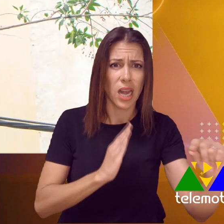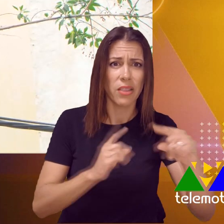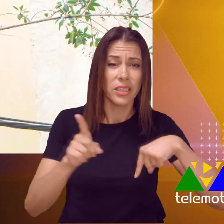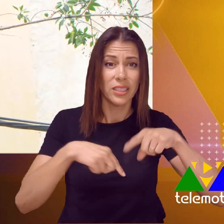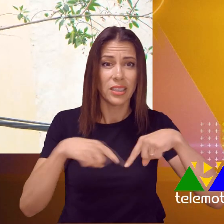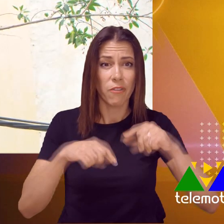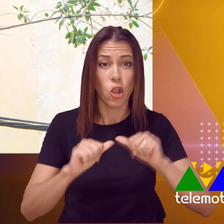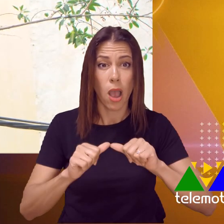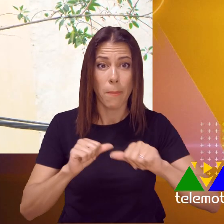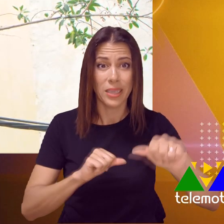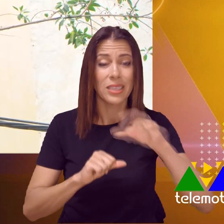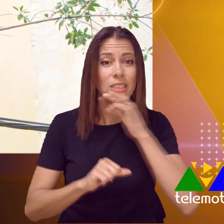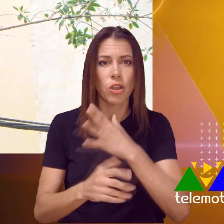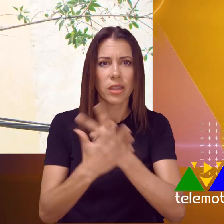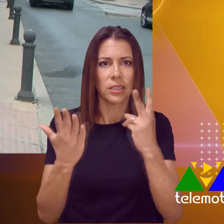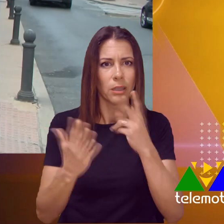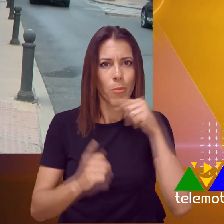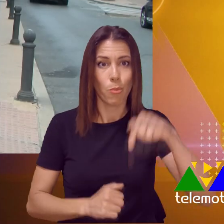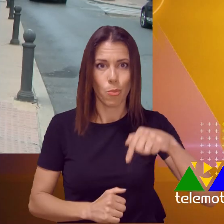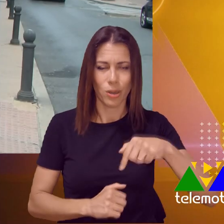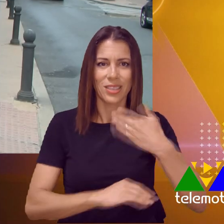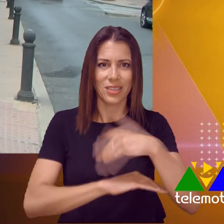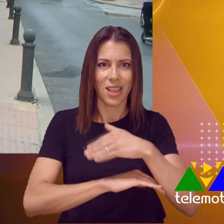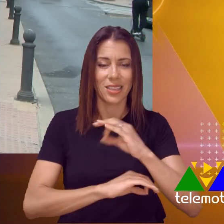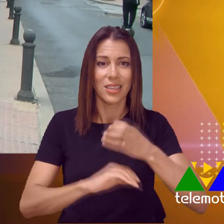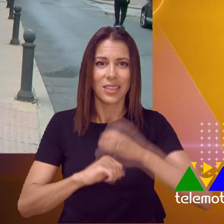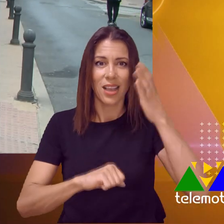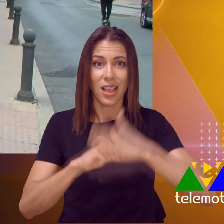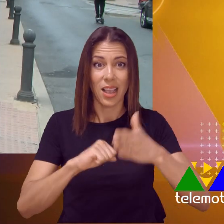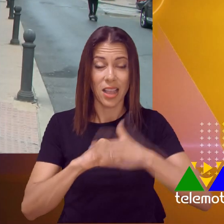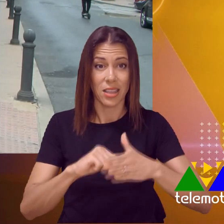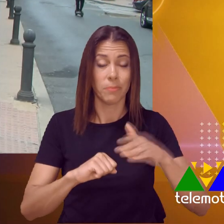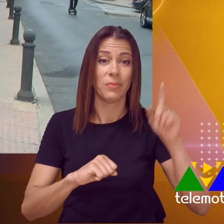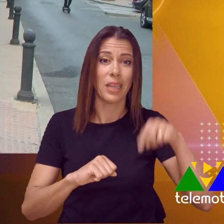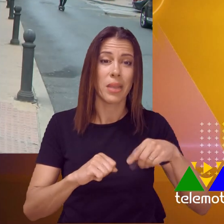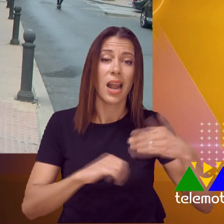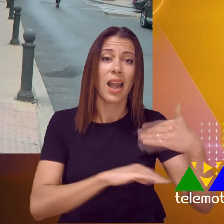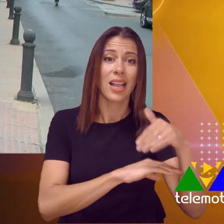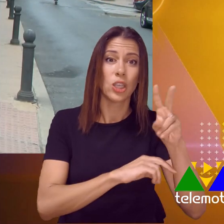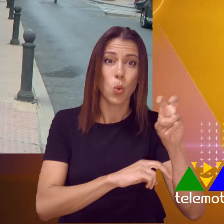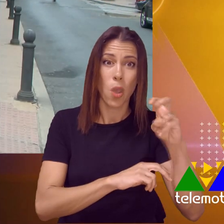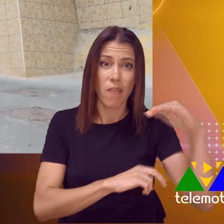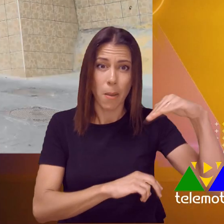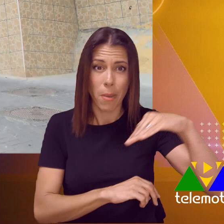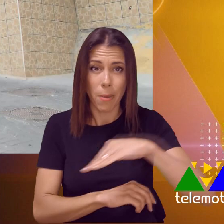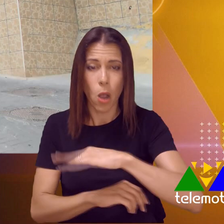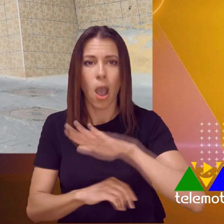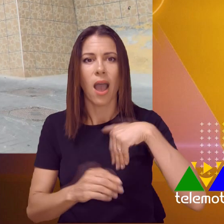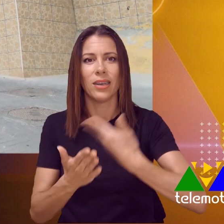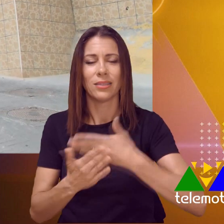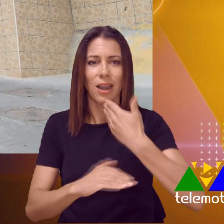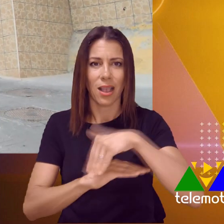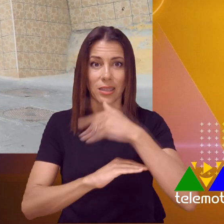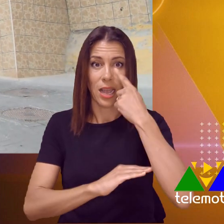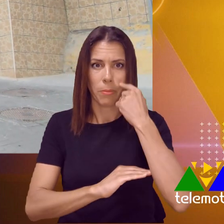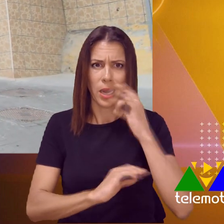partir del siglo XVII por esta calle, por el Camino a las Cañas, que comunicaba con la calle Nueva, y de la calle Nueva para abajo la carretera de Almería. Una